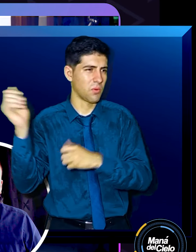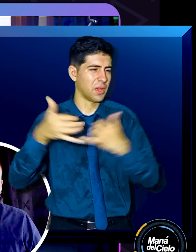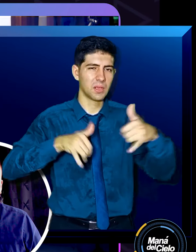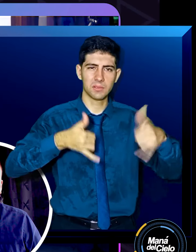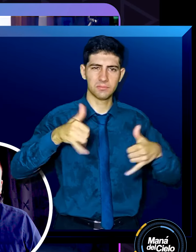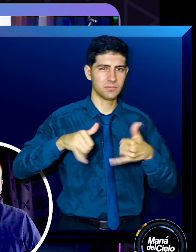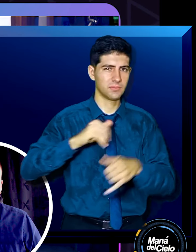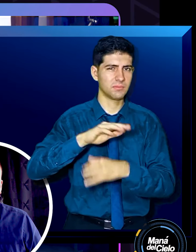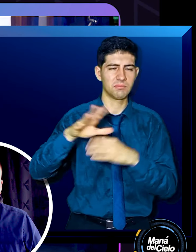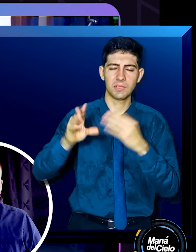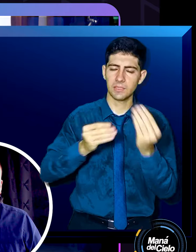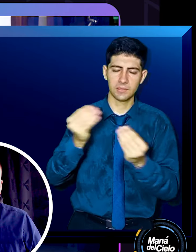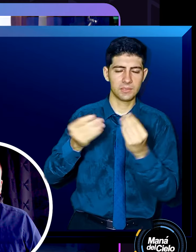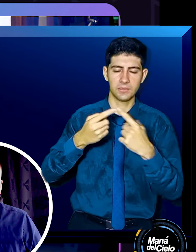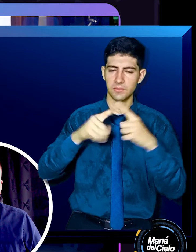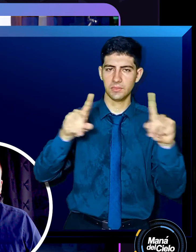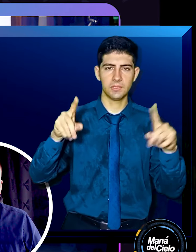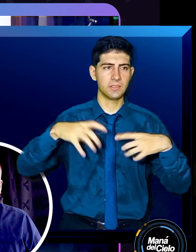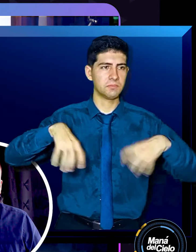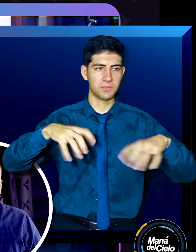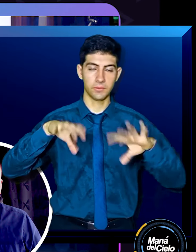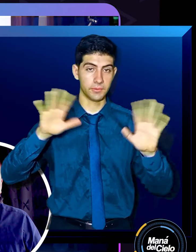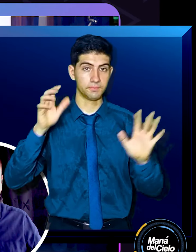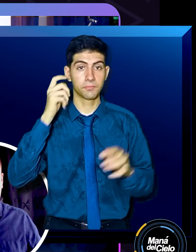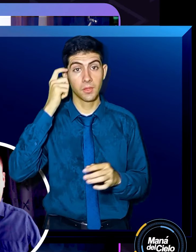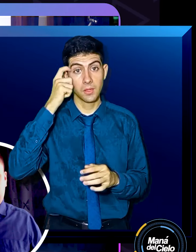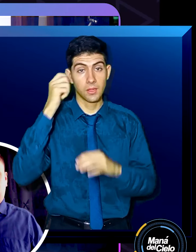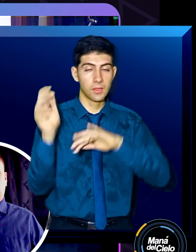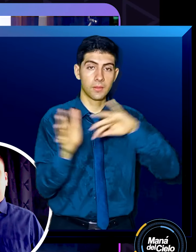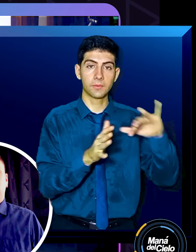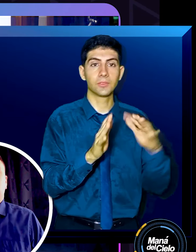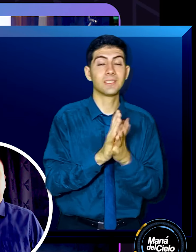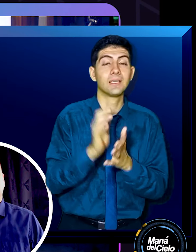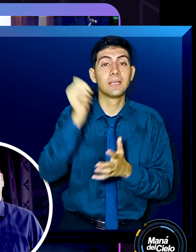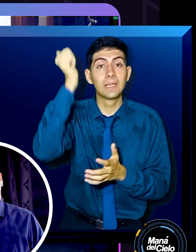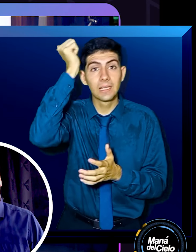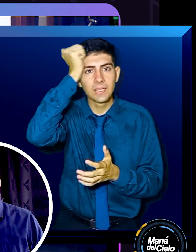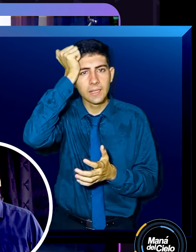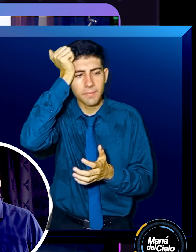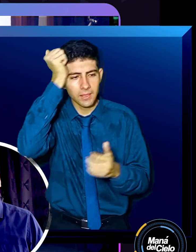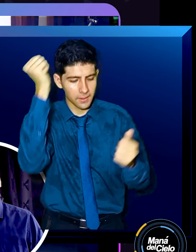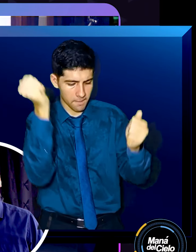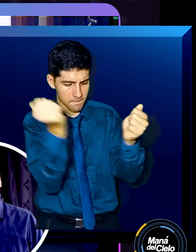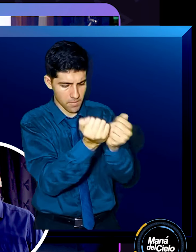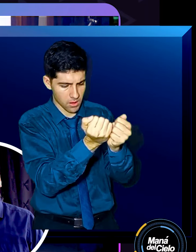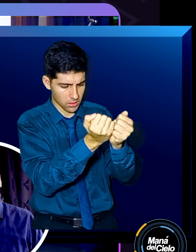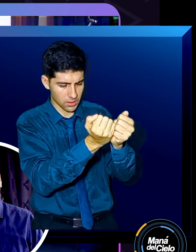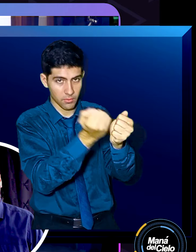regocijo, de acordarse que dio agua de donde no había, de la roca,